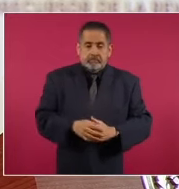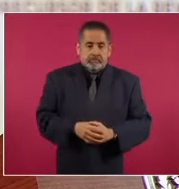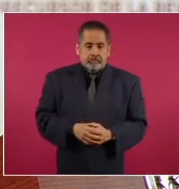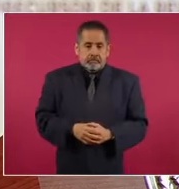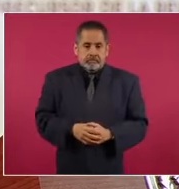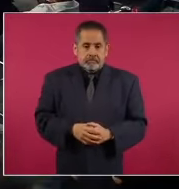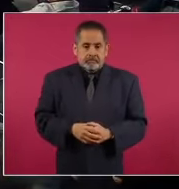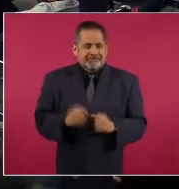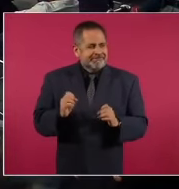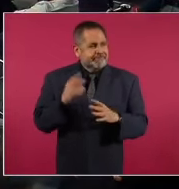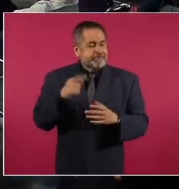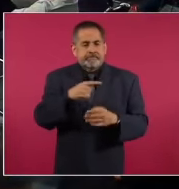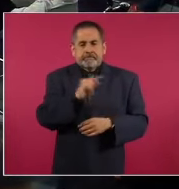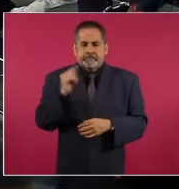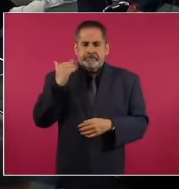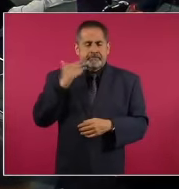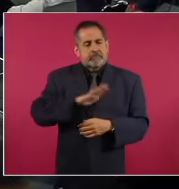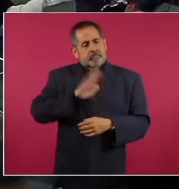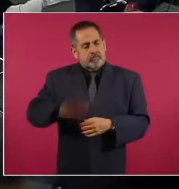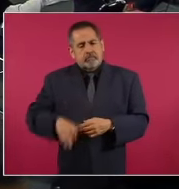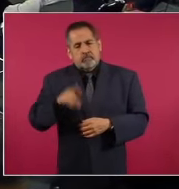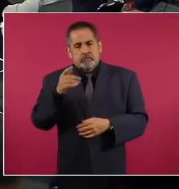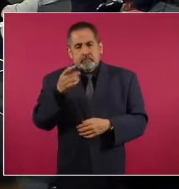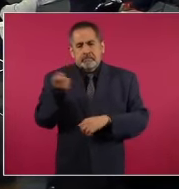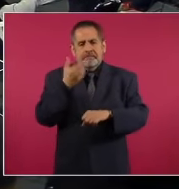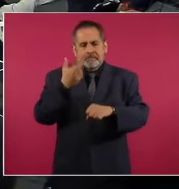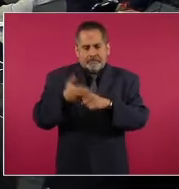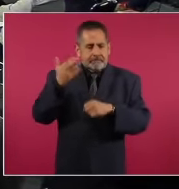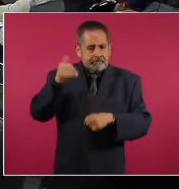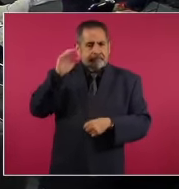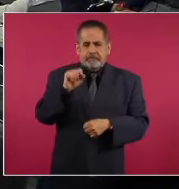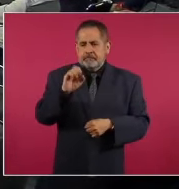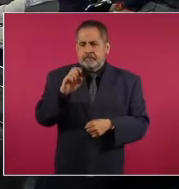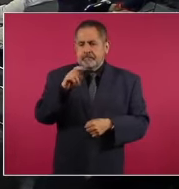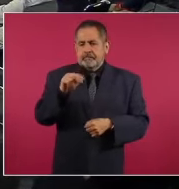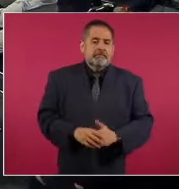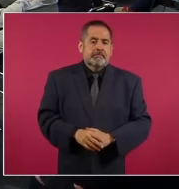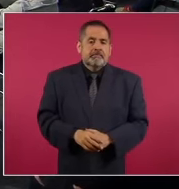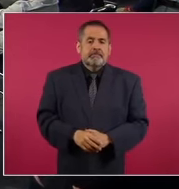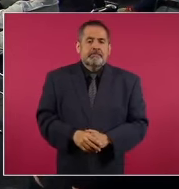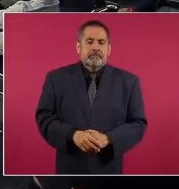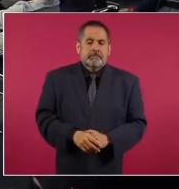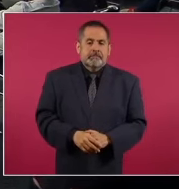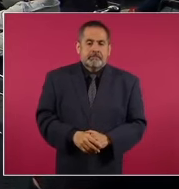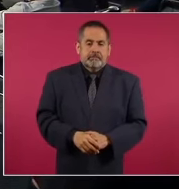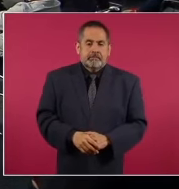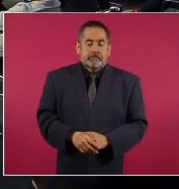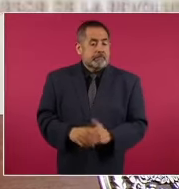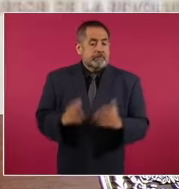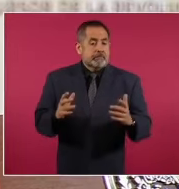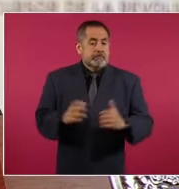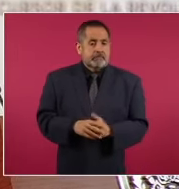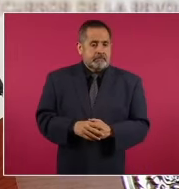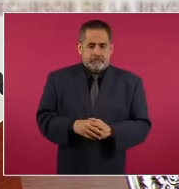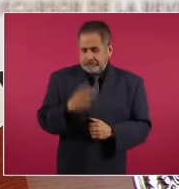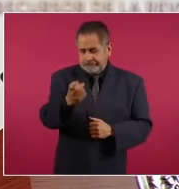Acaba de fallecer, por cierto, que era secretario de la Defensa en ese entonces. Entonces, no es